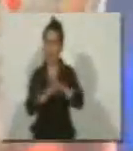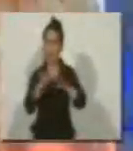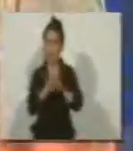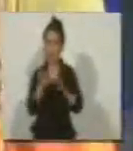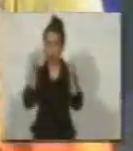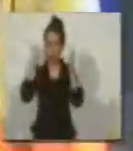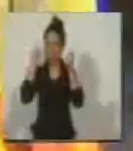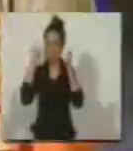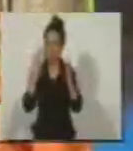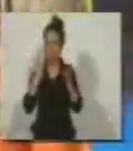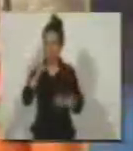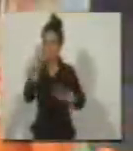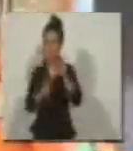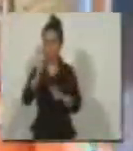mismos